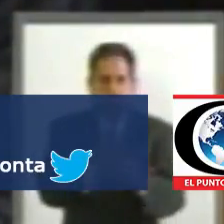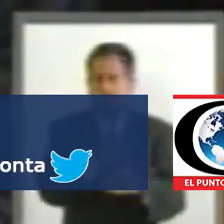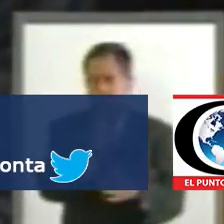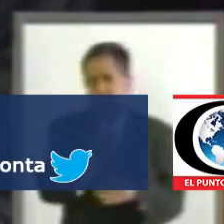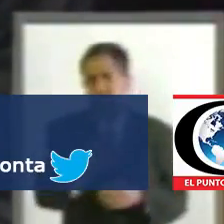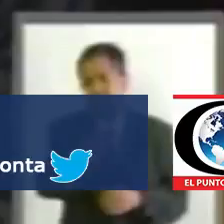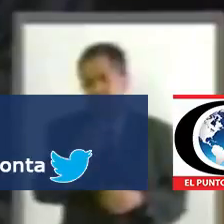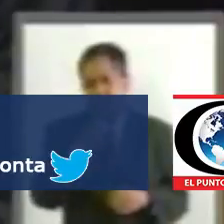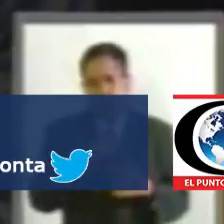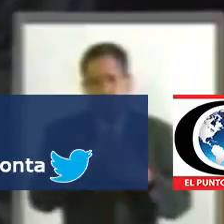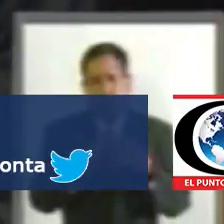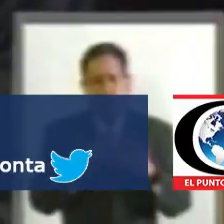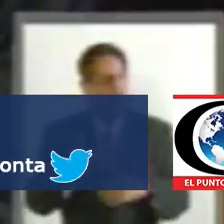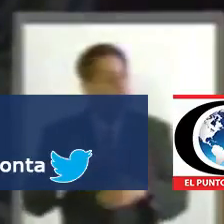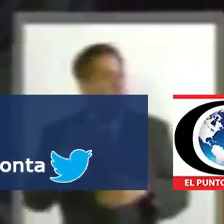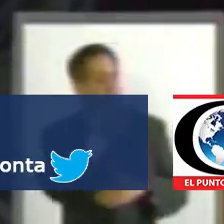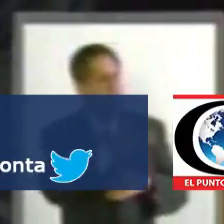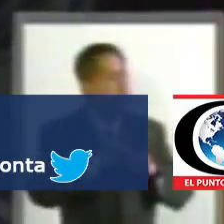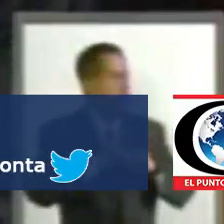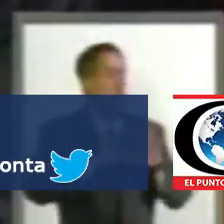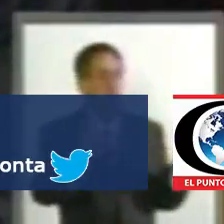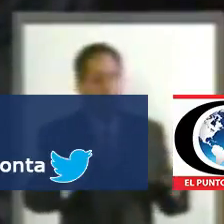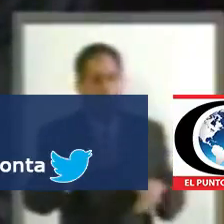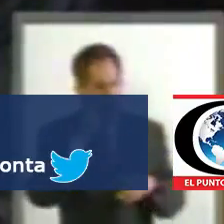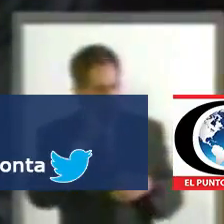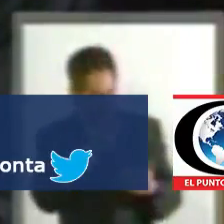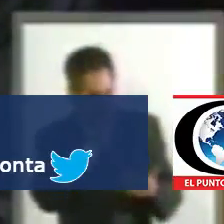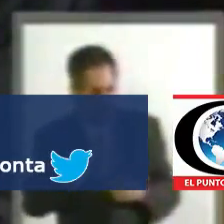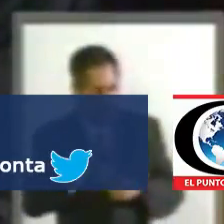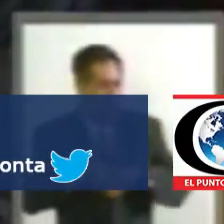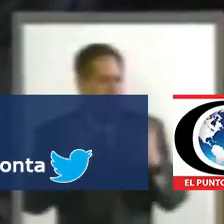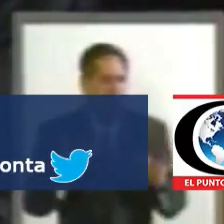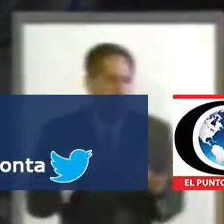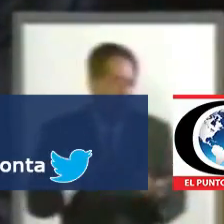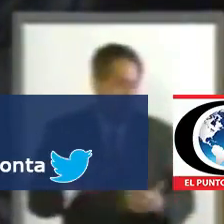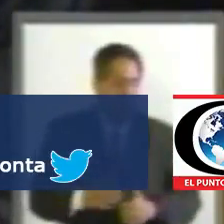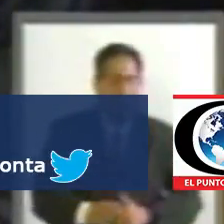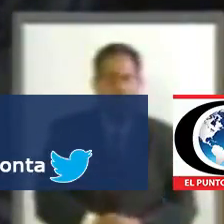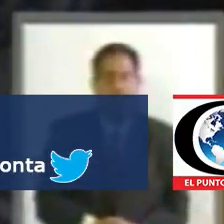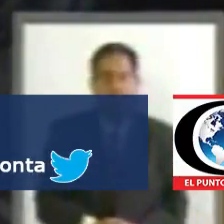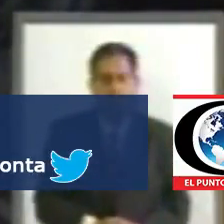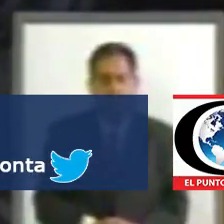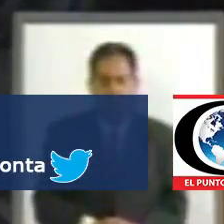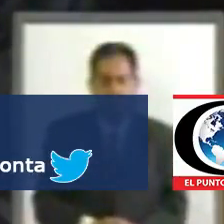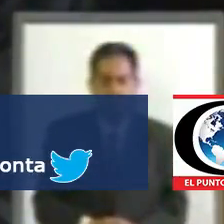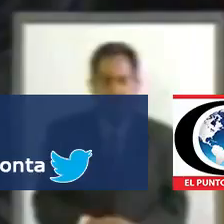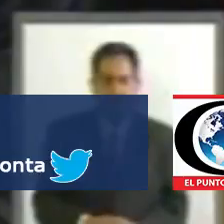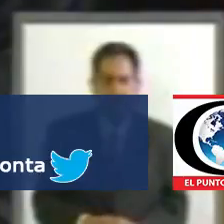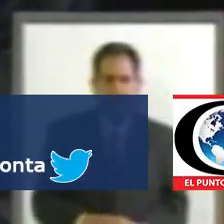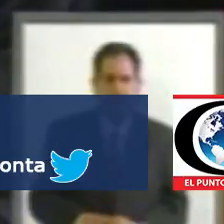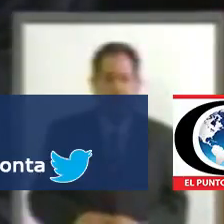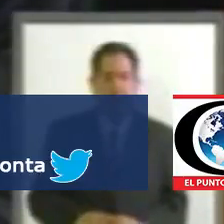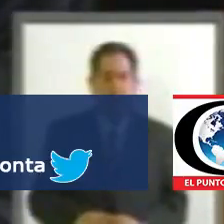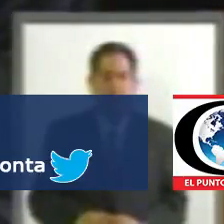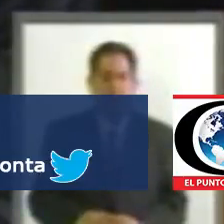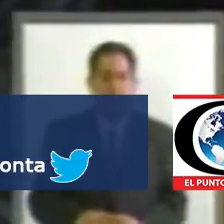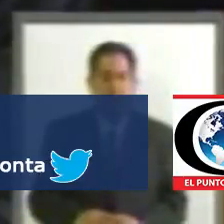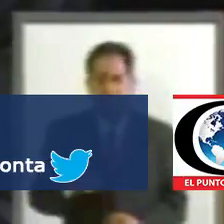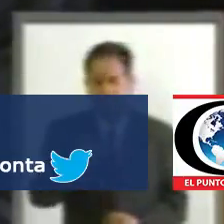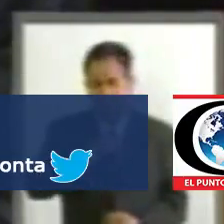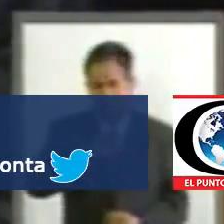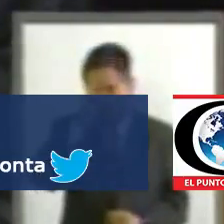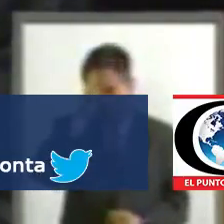del Tratado de Libre Comercio. Y bueno, pues prácticamente esta situación ha hecho también que salga